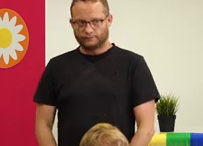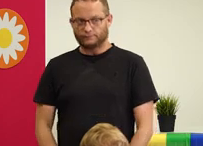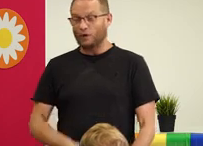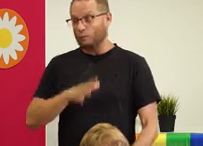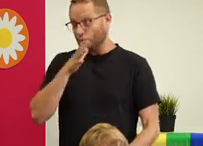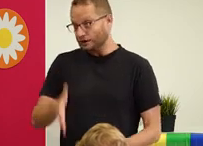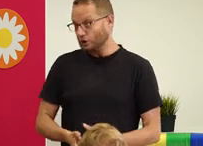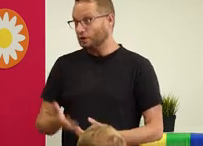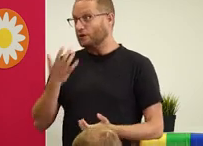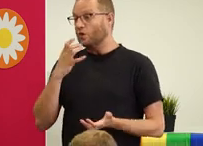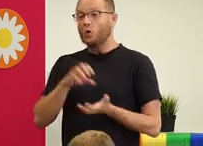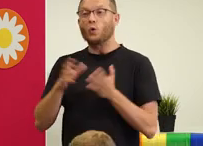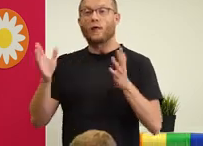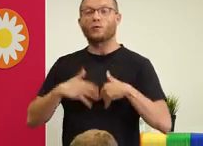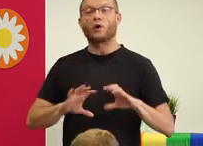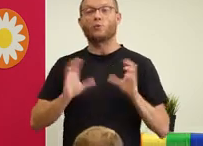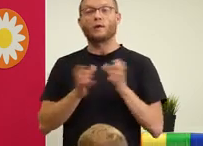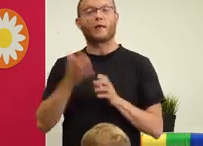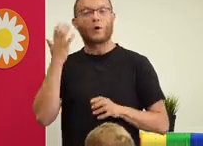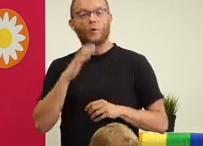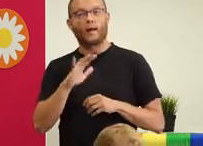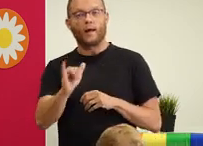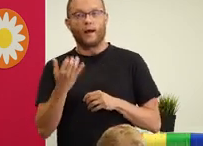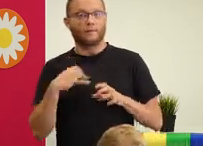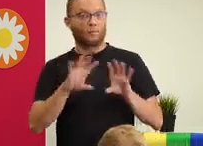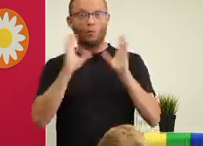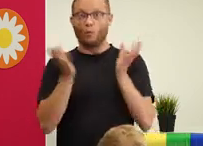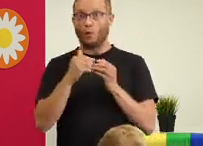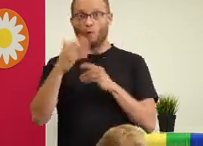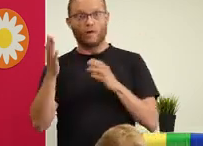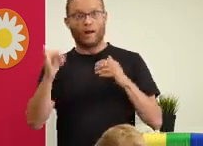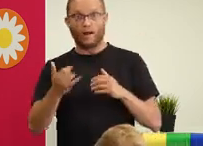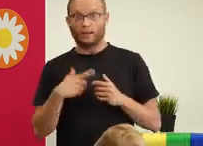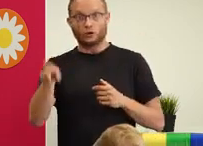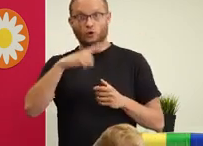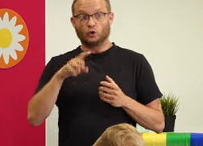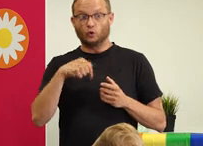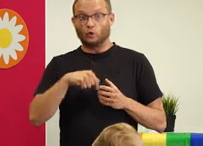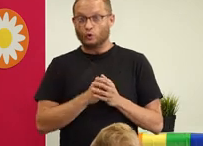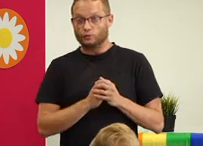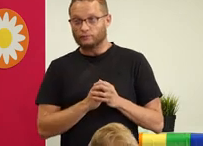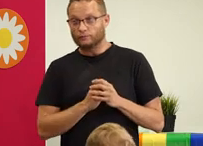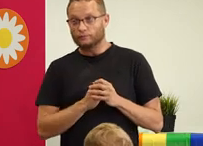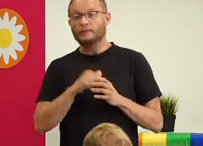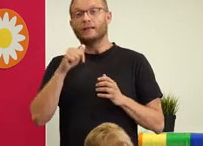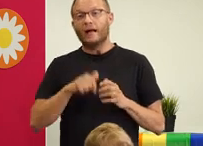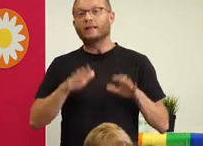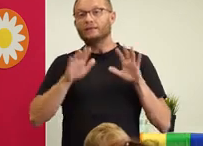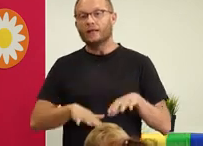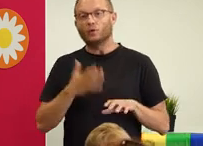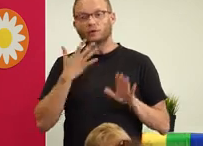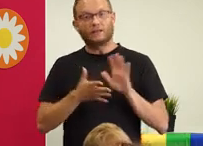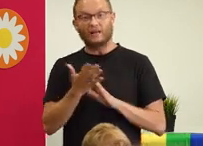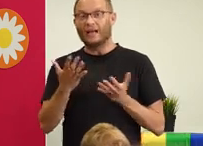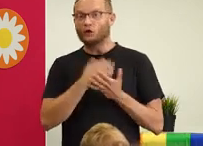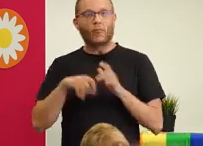Por eso, sin duda existe la comunidad queer en el mundo, y no solo en Occidente, en todo el mundo, ¿no? Aquí estamos, así que estamos